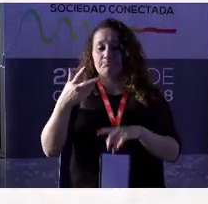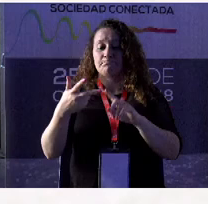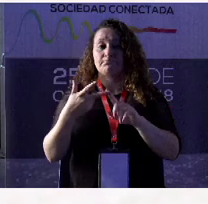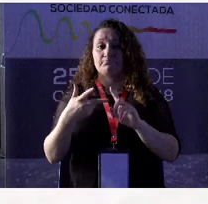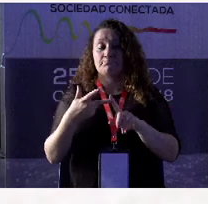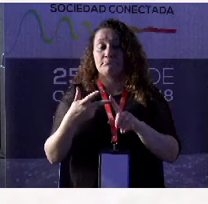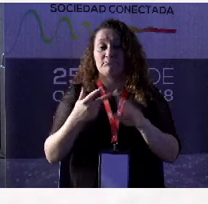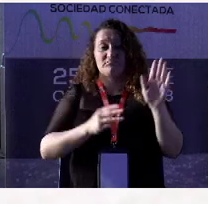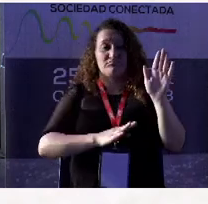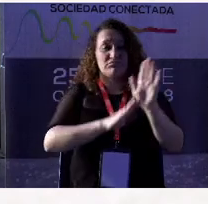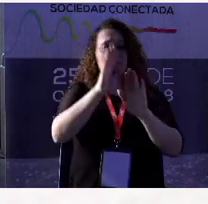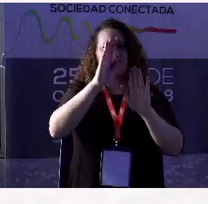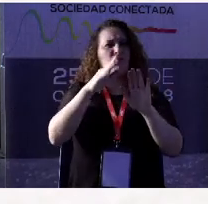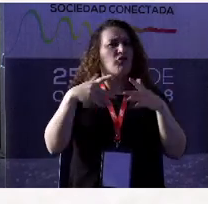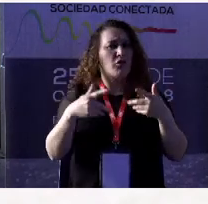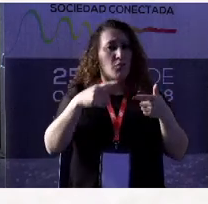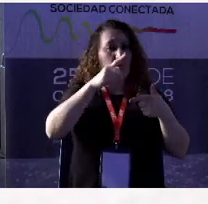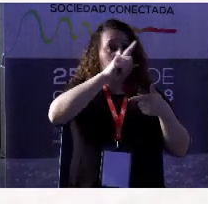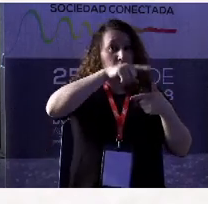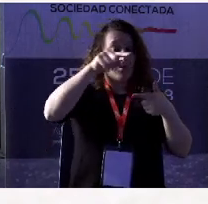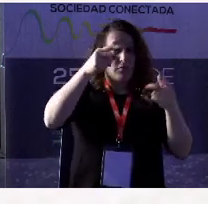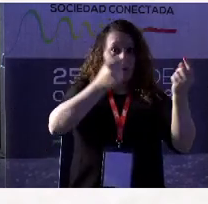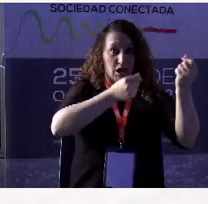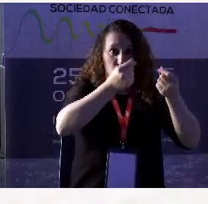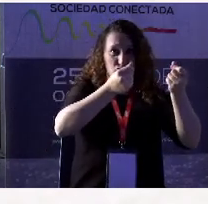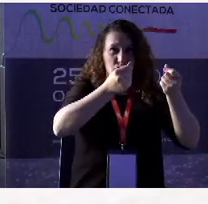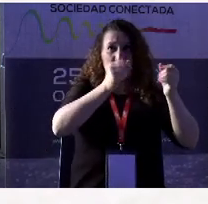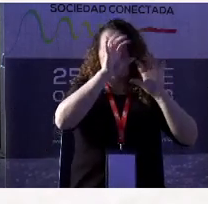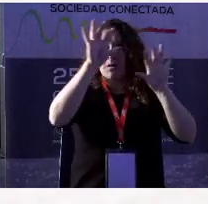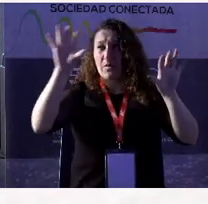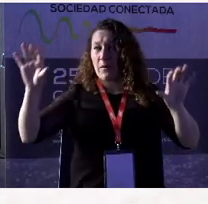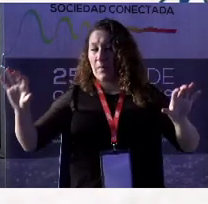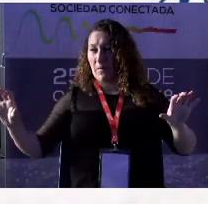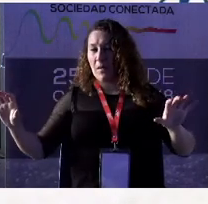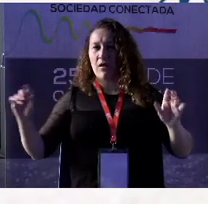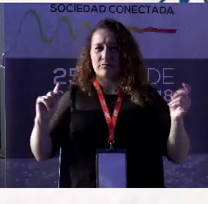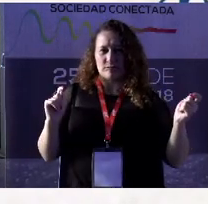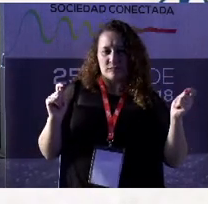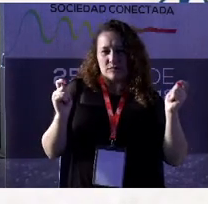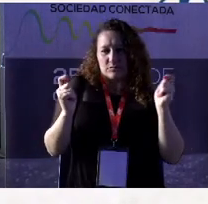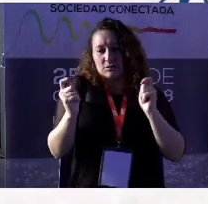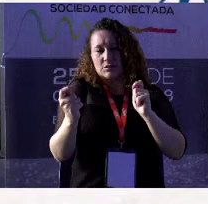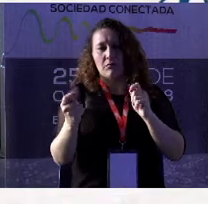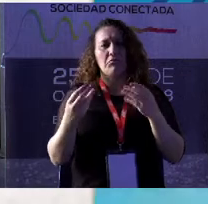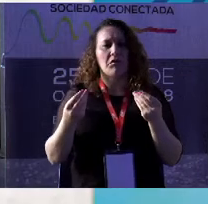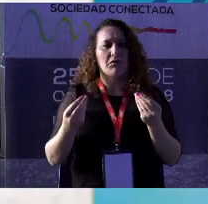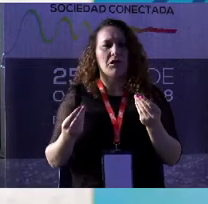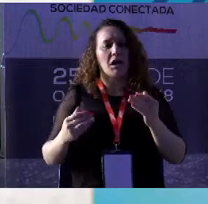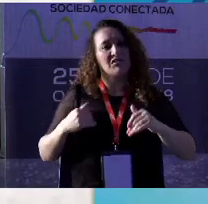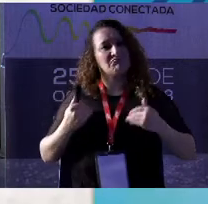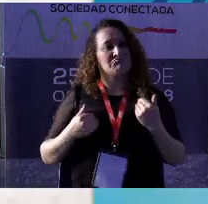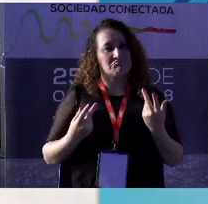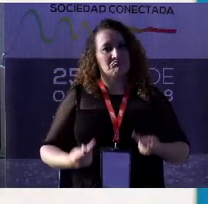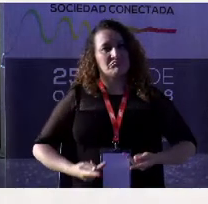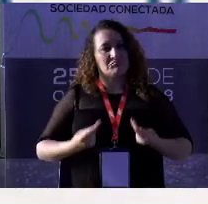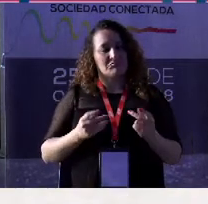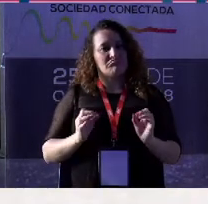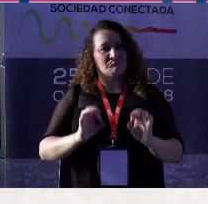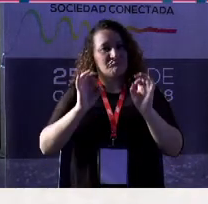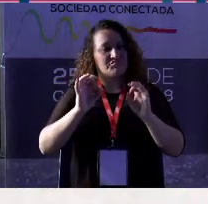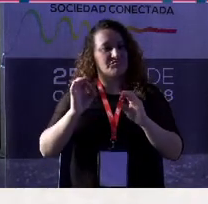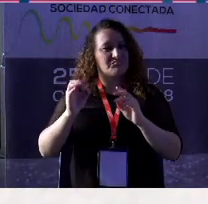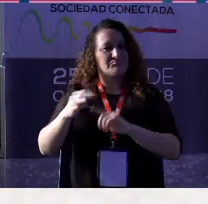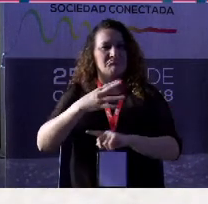las economías para disfrutar de una vida próspera y plena en armonía con la naturaleza Paz propiciar